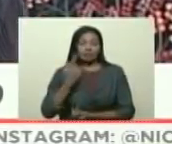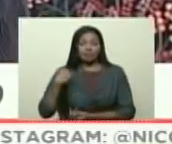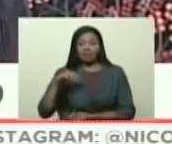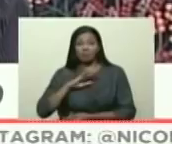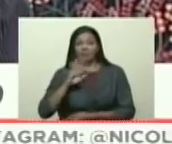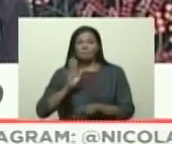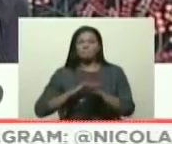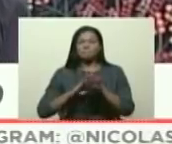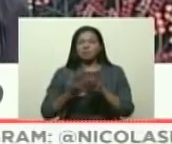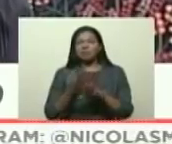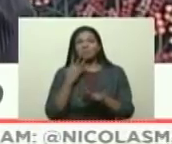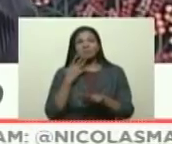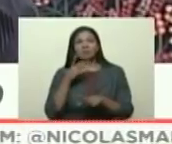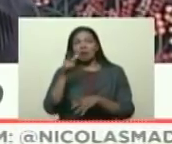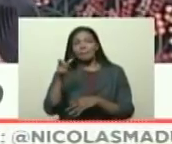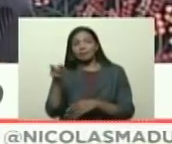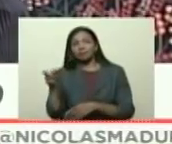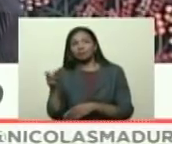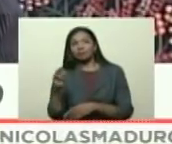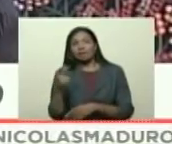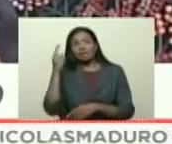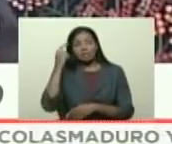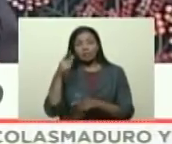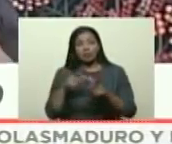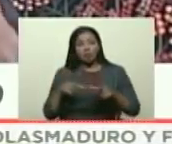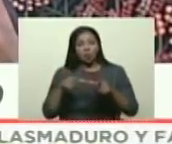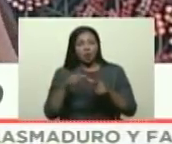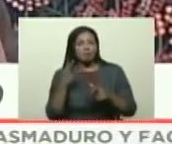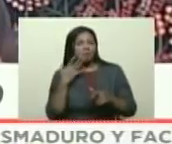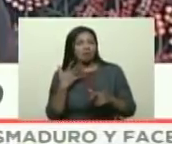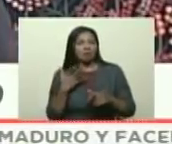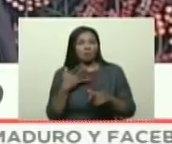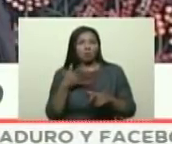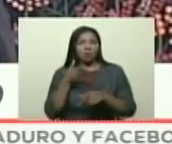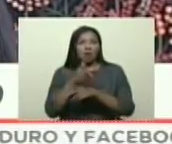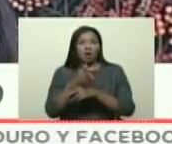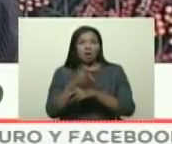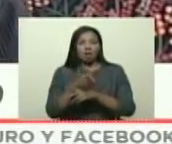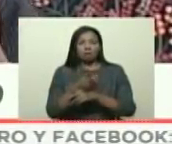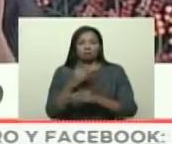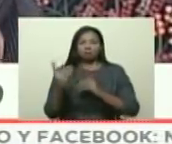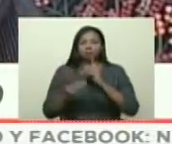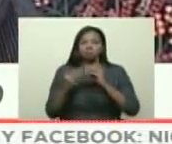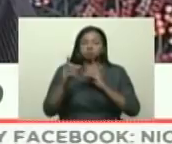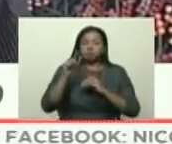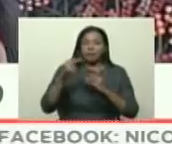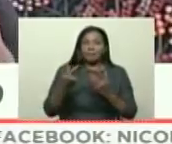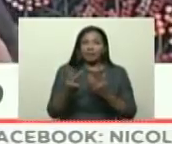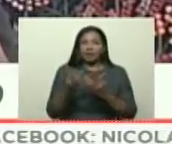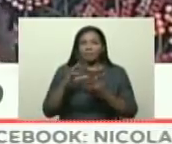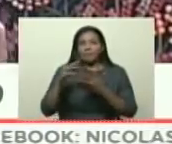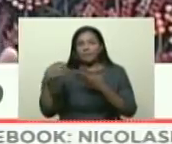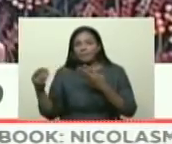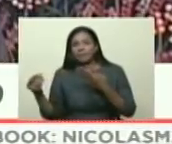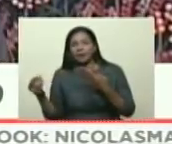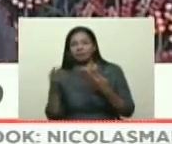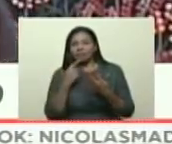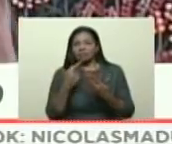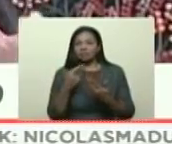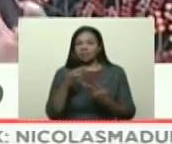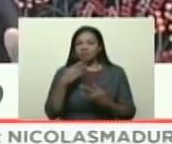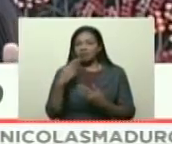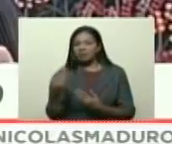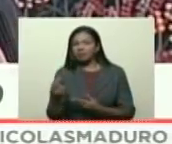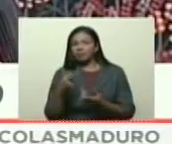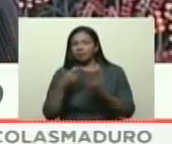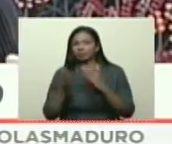porque las personas que están en las barriadas, las personas también tienen un discurso, también tienen su narrativa, también tienen cosas que decir,